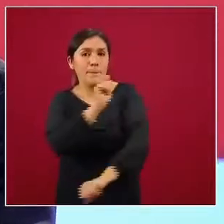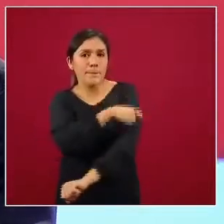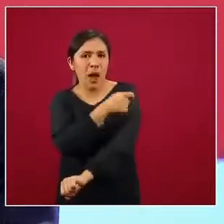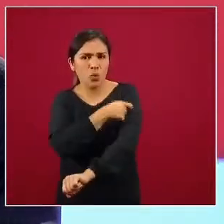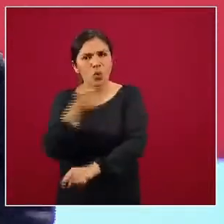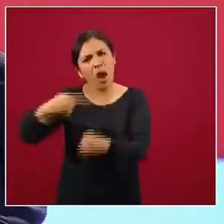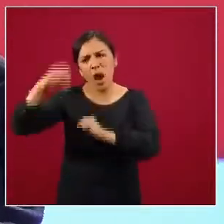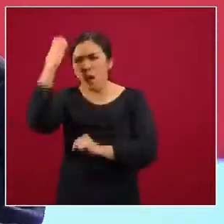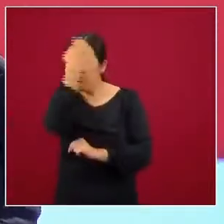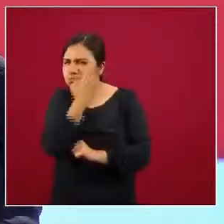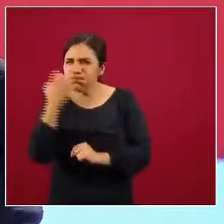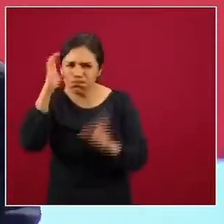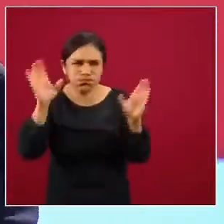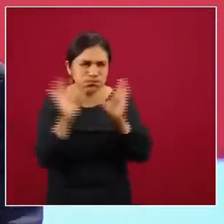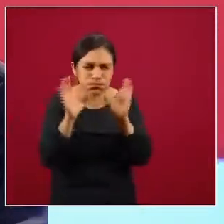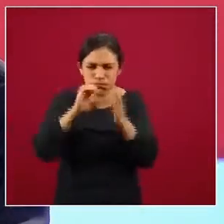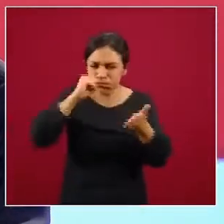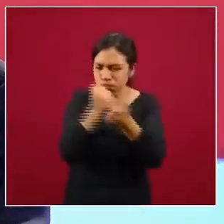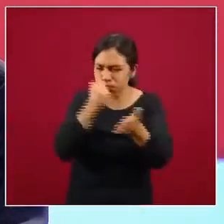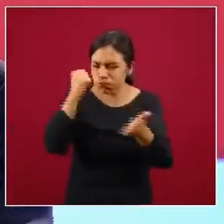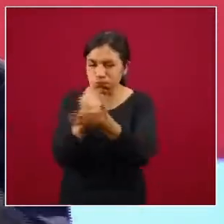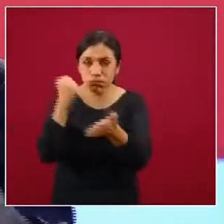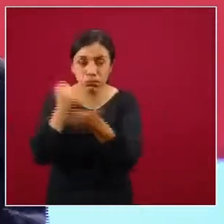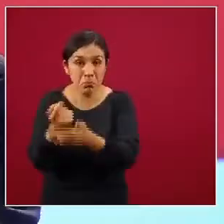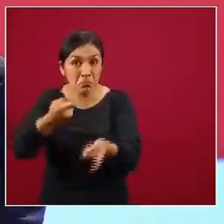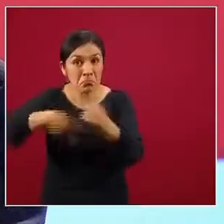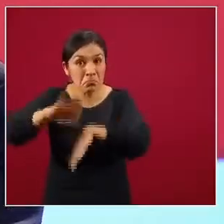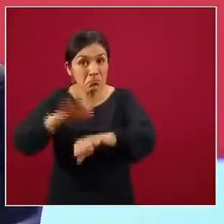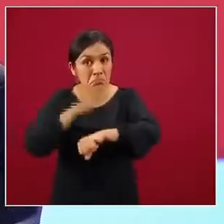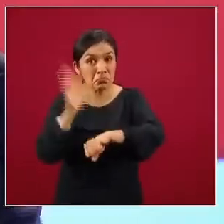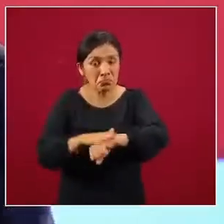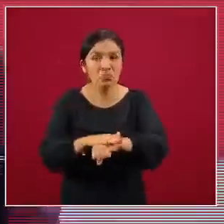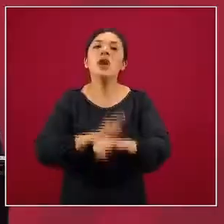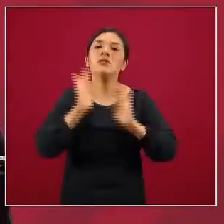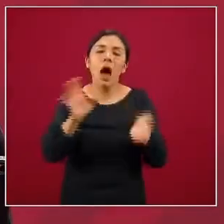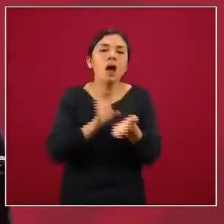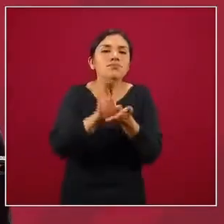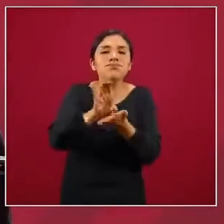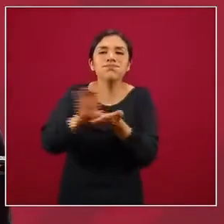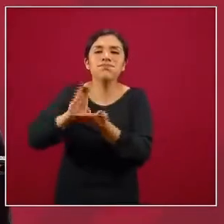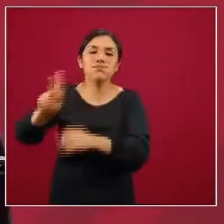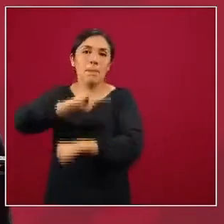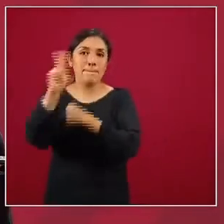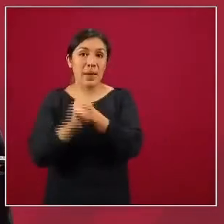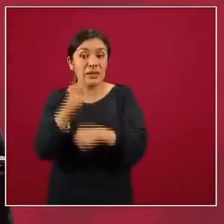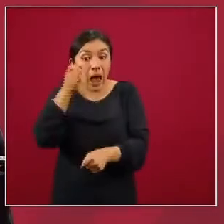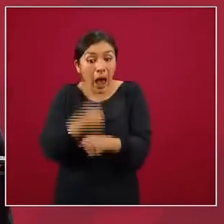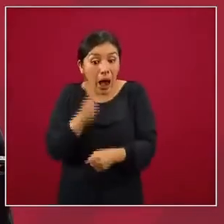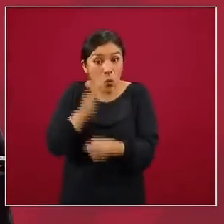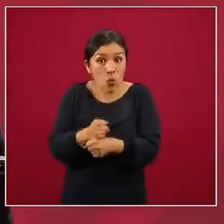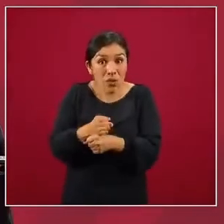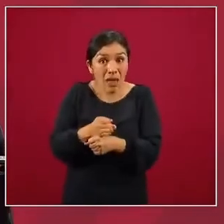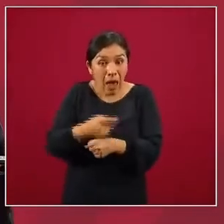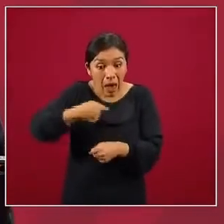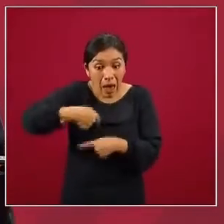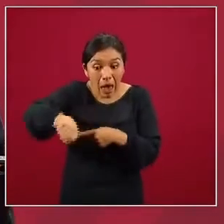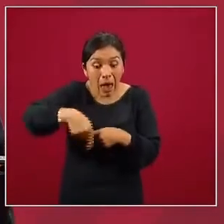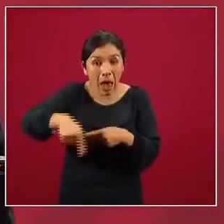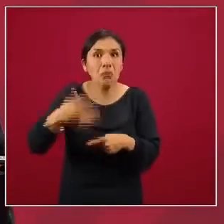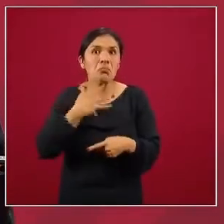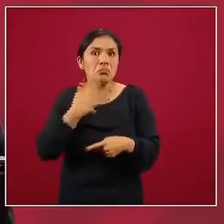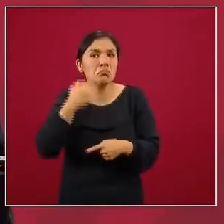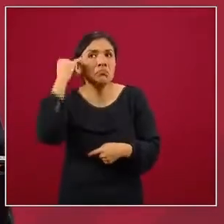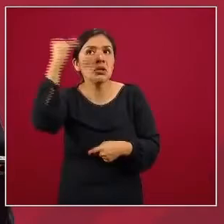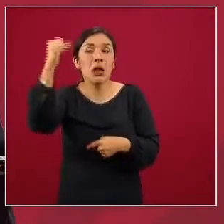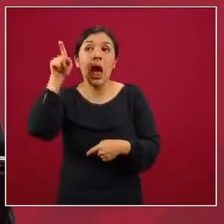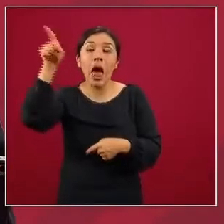de verificación sanitaria locales del productor y se va a los países. En este momento tenemos el planteamiento